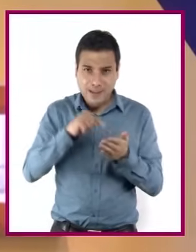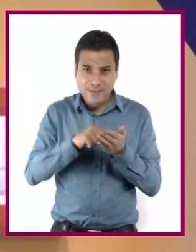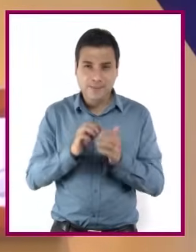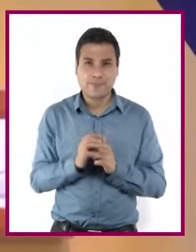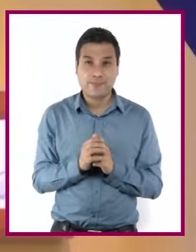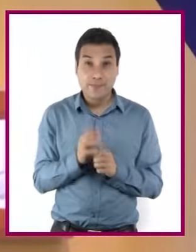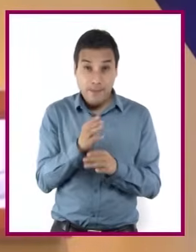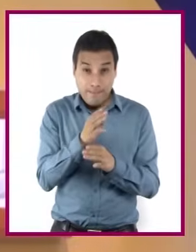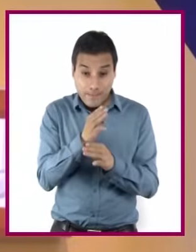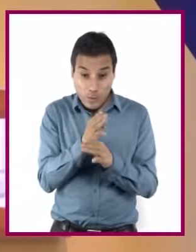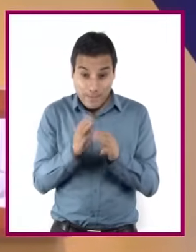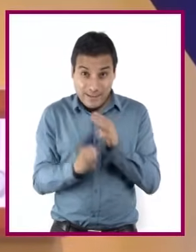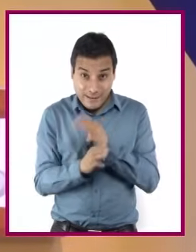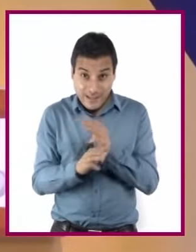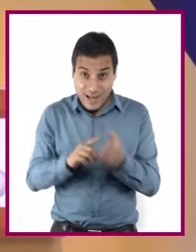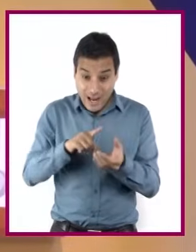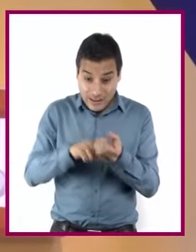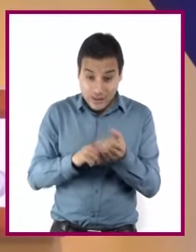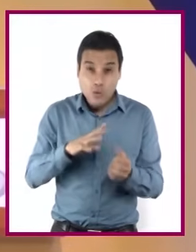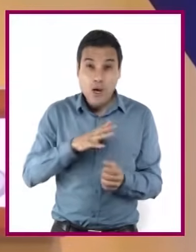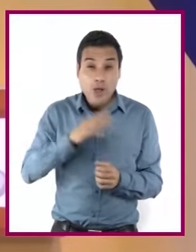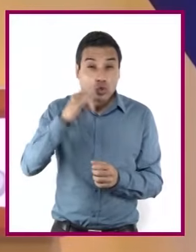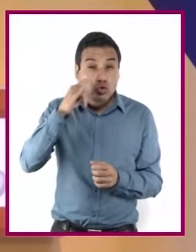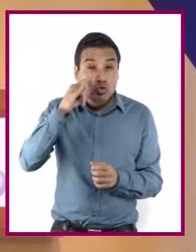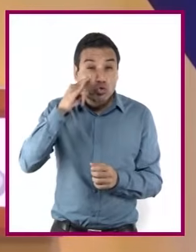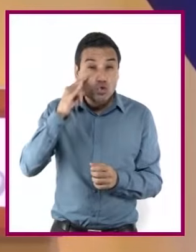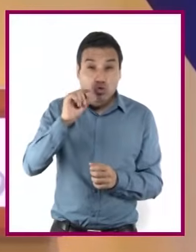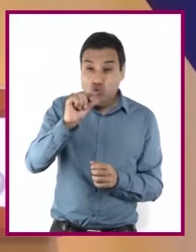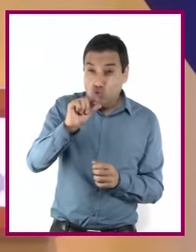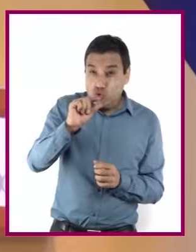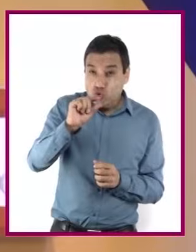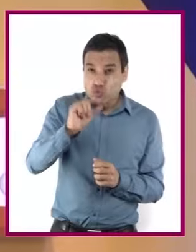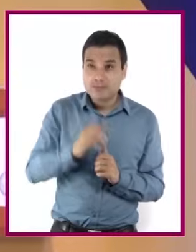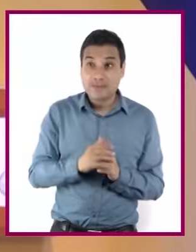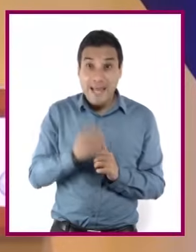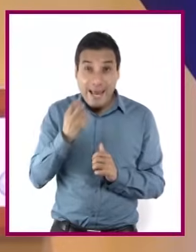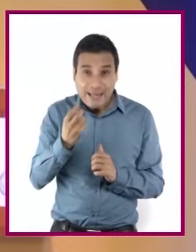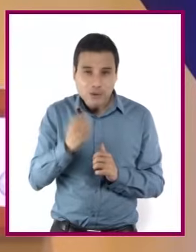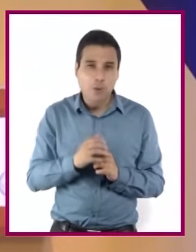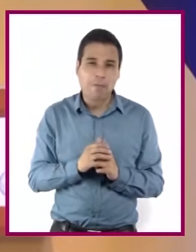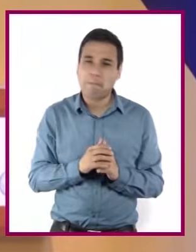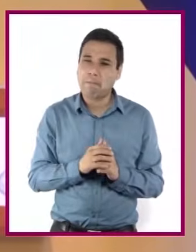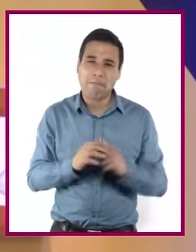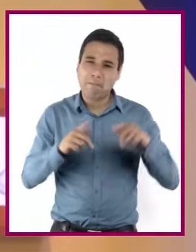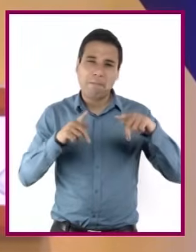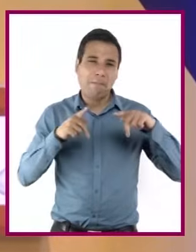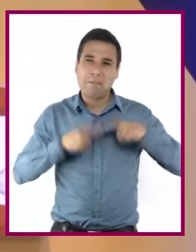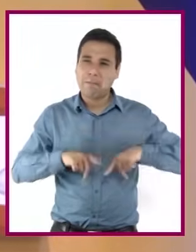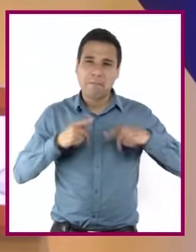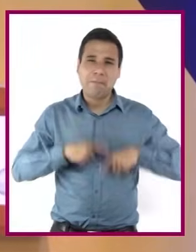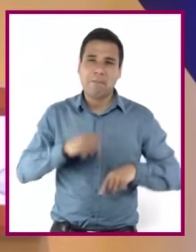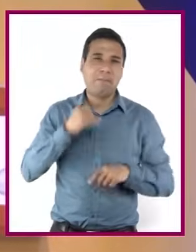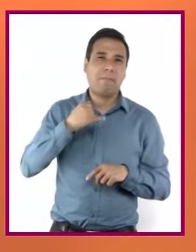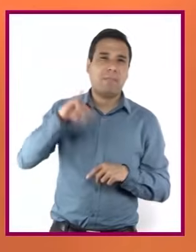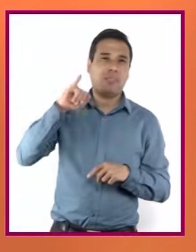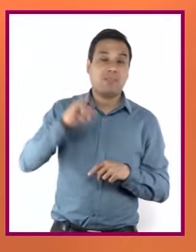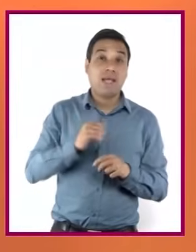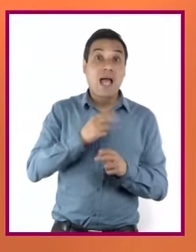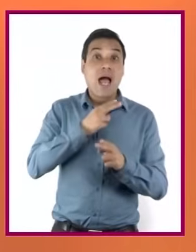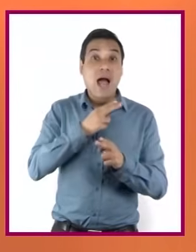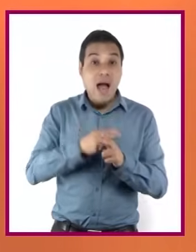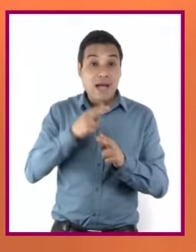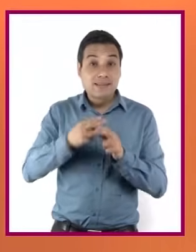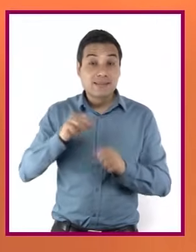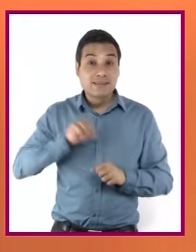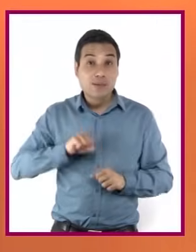estaba formada por partículas pequeñísimas, idea que fue retomada hasta principios del siglo XIX.